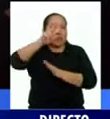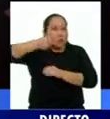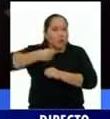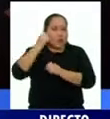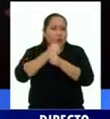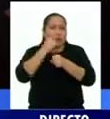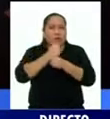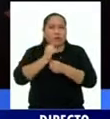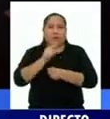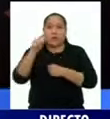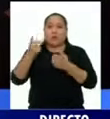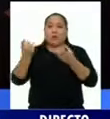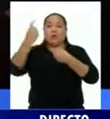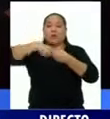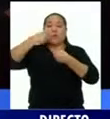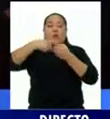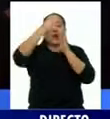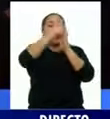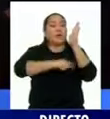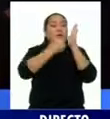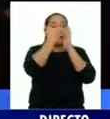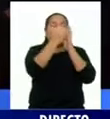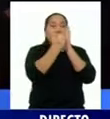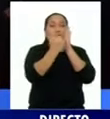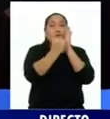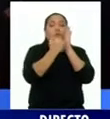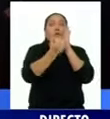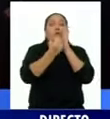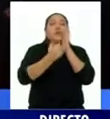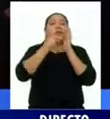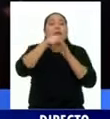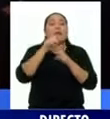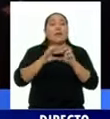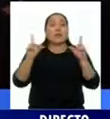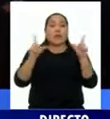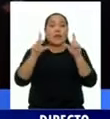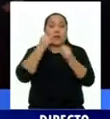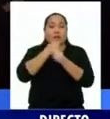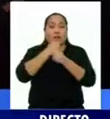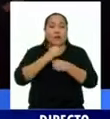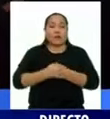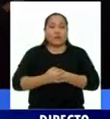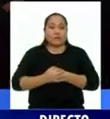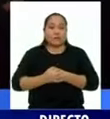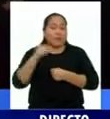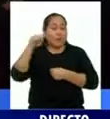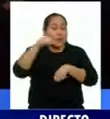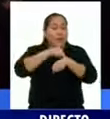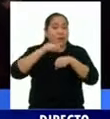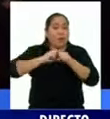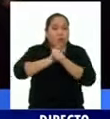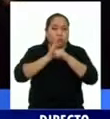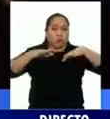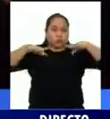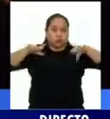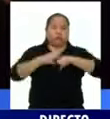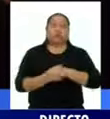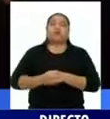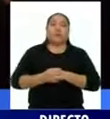trabajadores registrados en la planilla electrónica bajo teletrabajo. A raíz de la pandemia